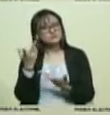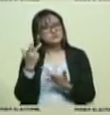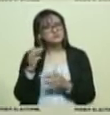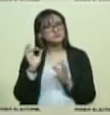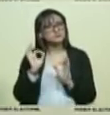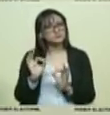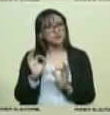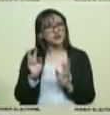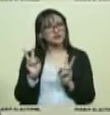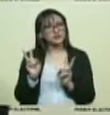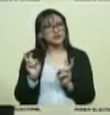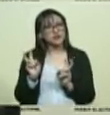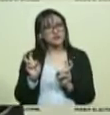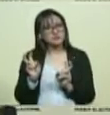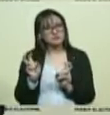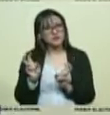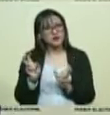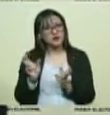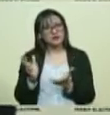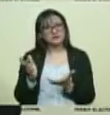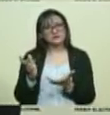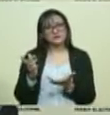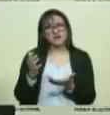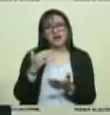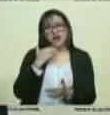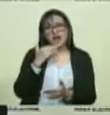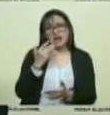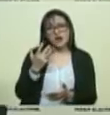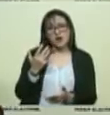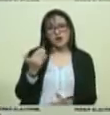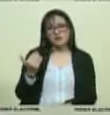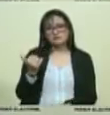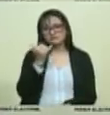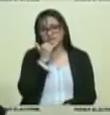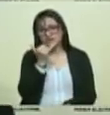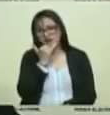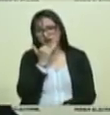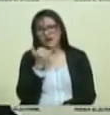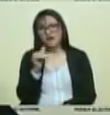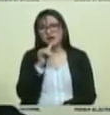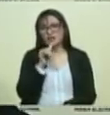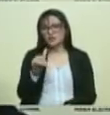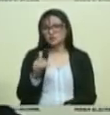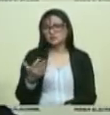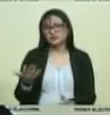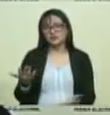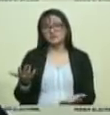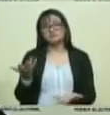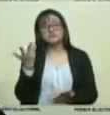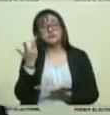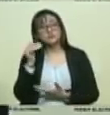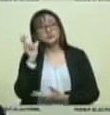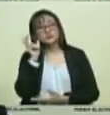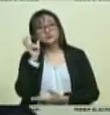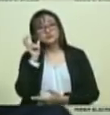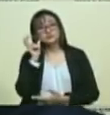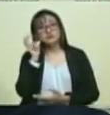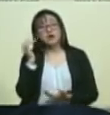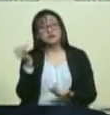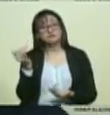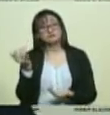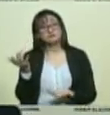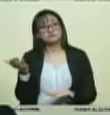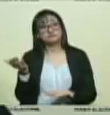concreto de reproche, de queja o de reclamación, pues lo trasladaremos